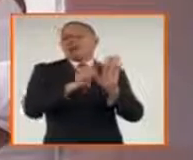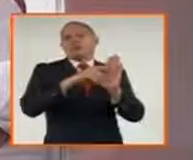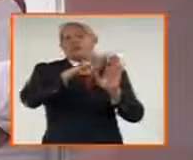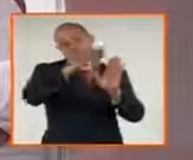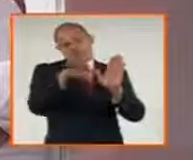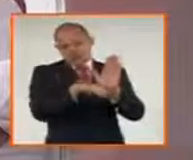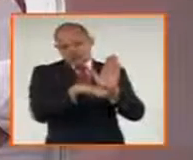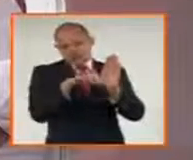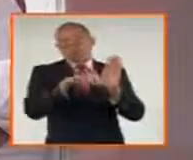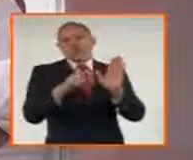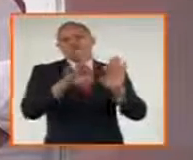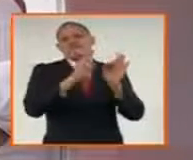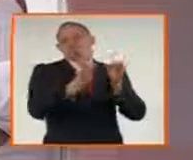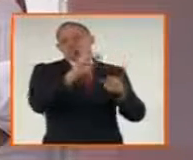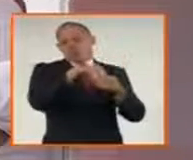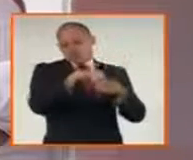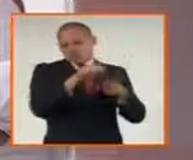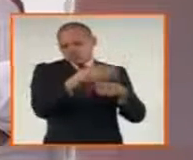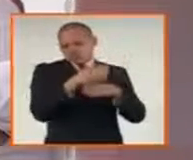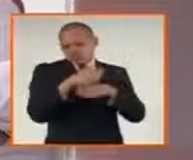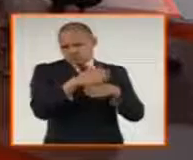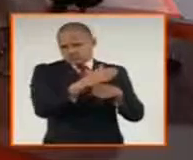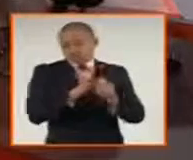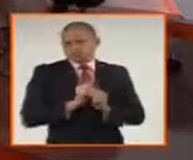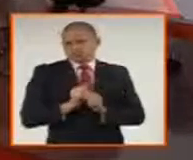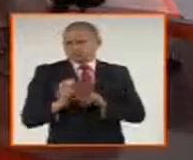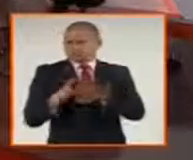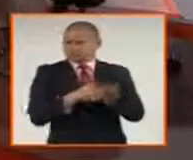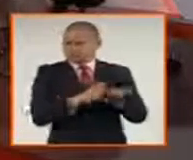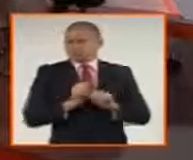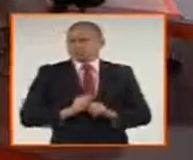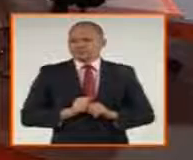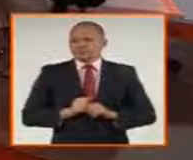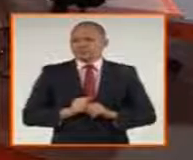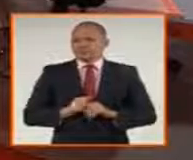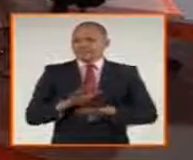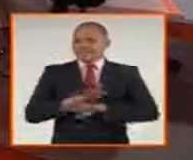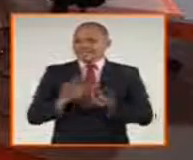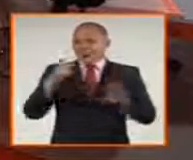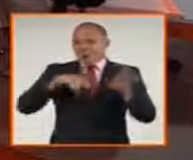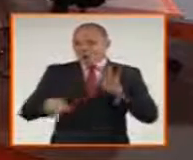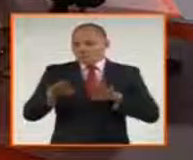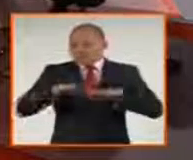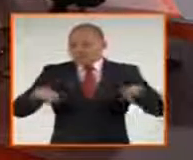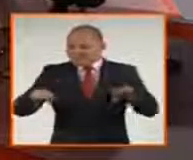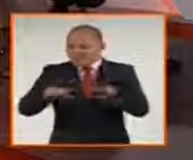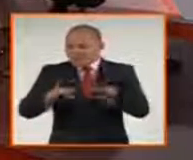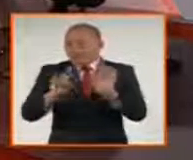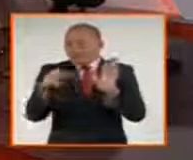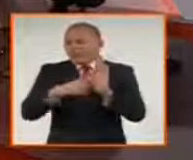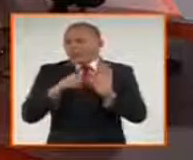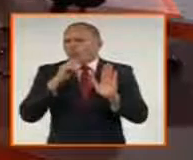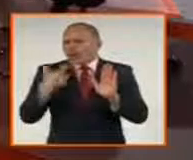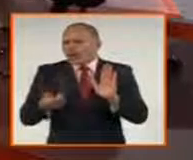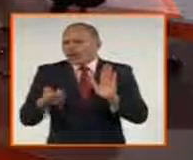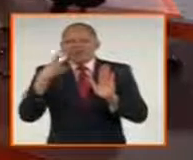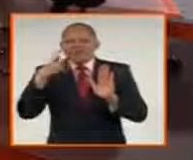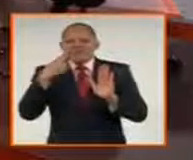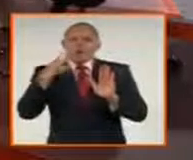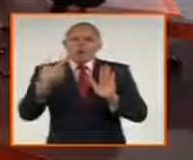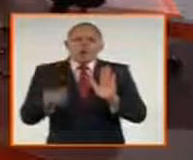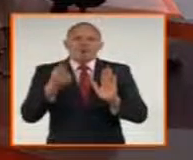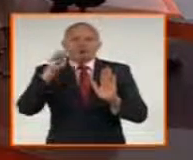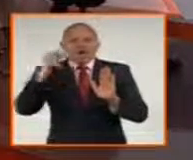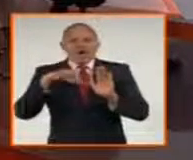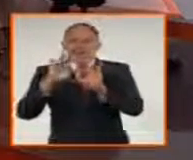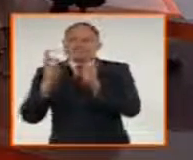tratados internacionales. Ahora, cuando nos planteamos este tema, parentesco y alimento, por ejemplo, bajo ese título nos hicieron la propuesta de